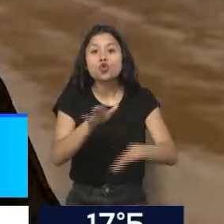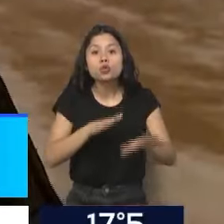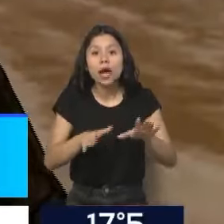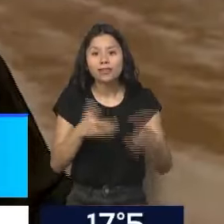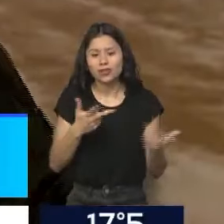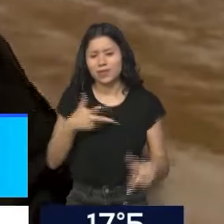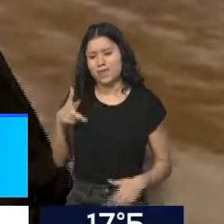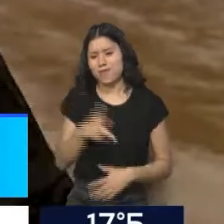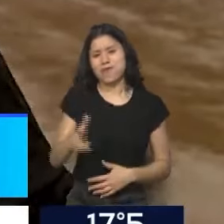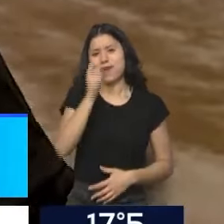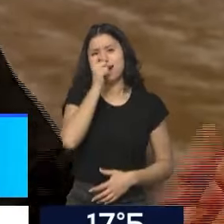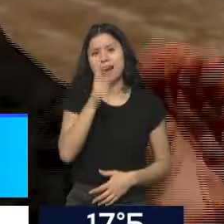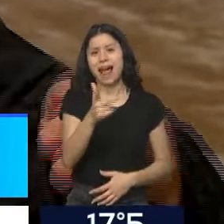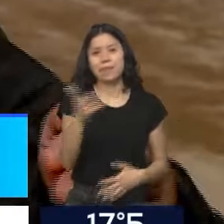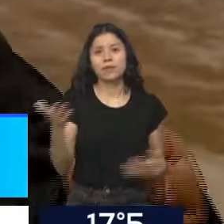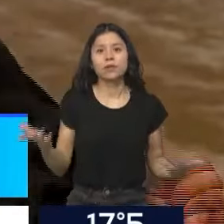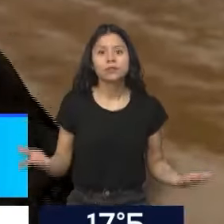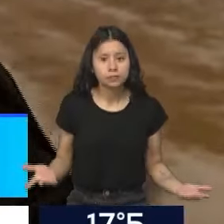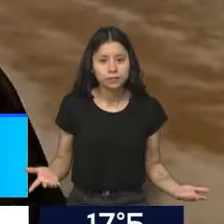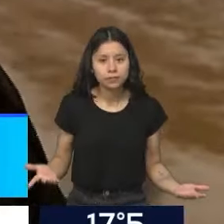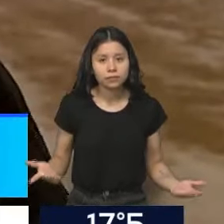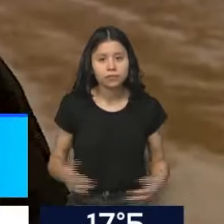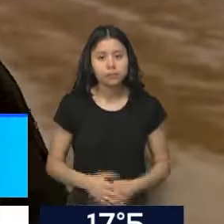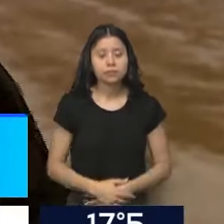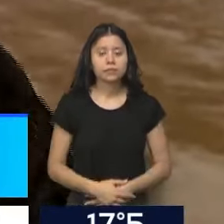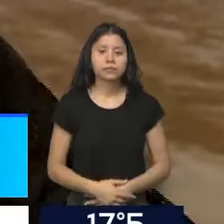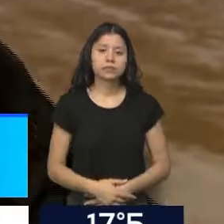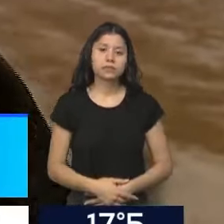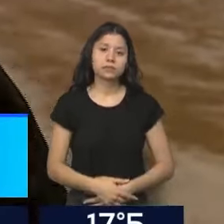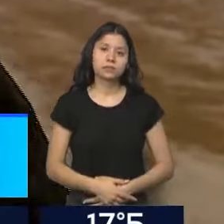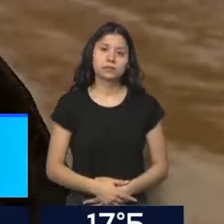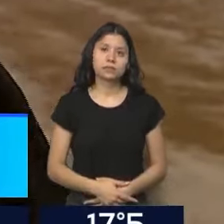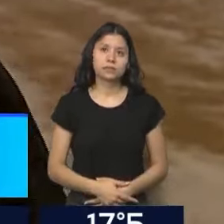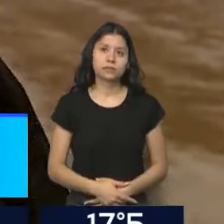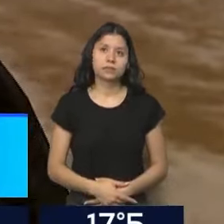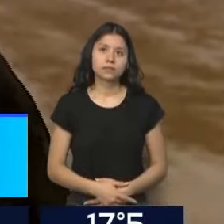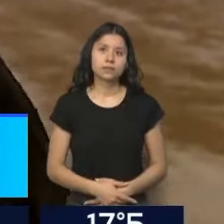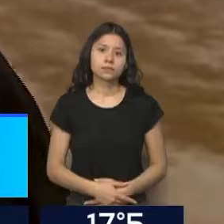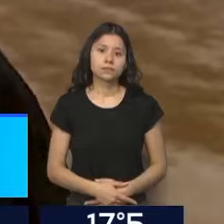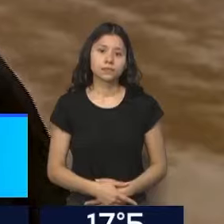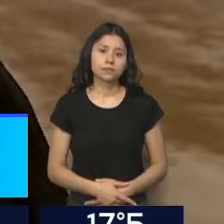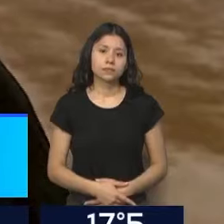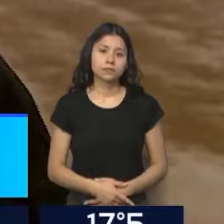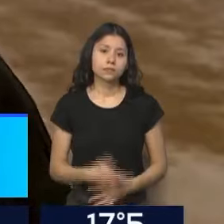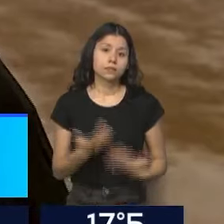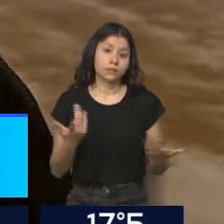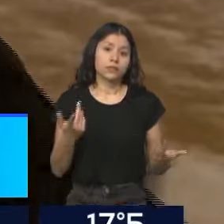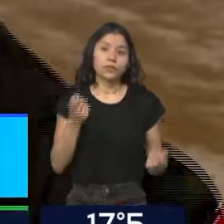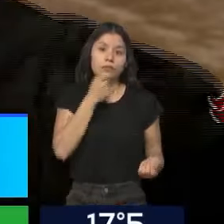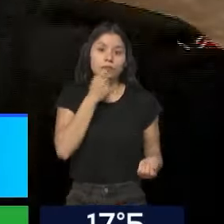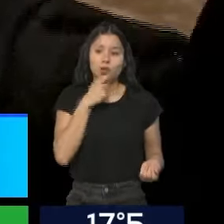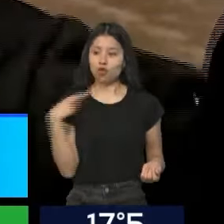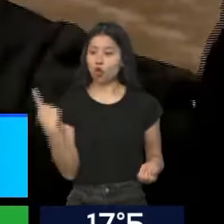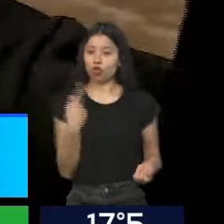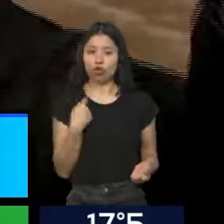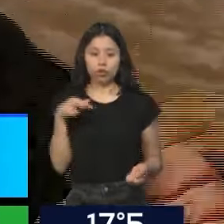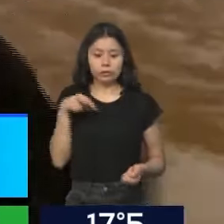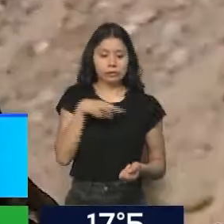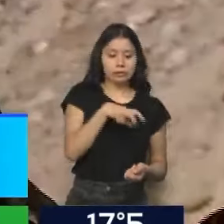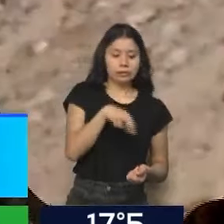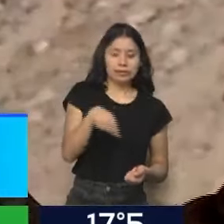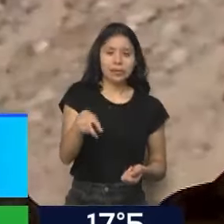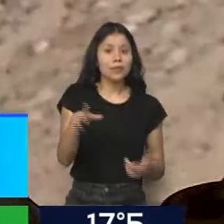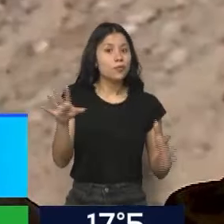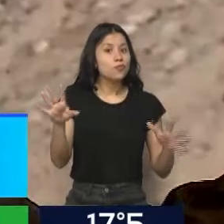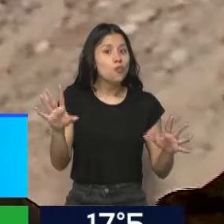construcción. Las costumbres de aventajarse ponía bastante en riesgo al peatón que circulaba por la orilla. Un